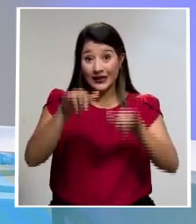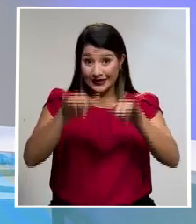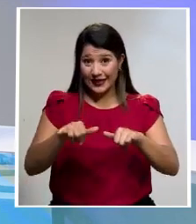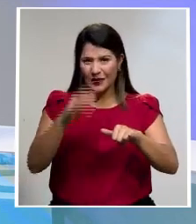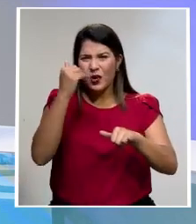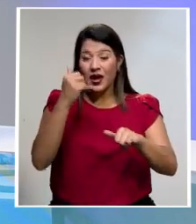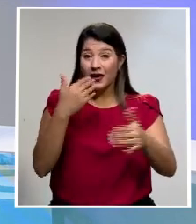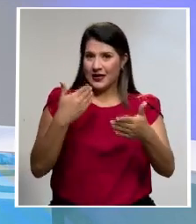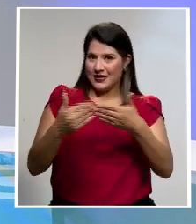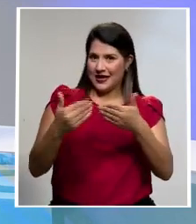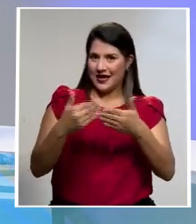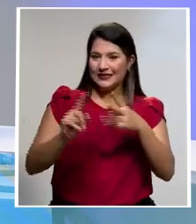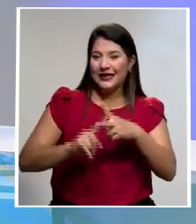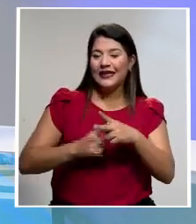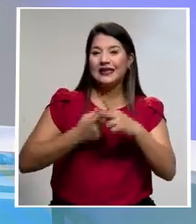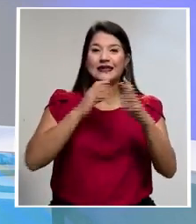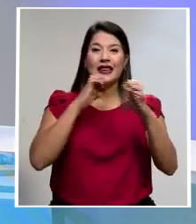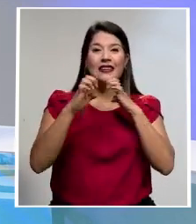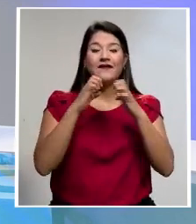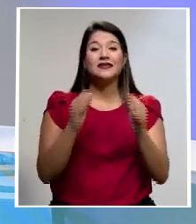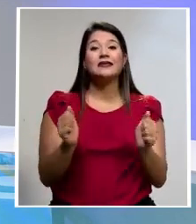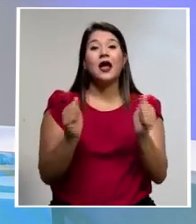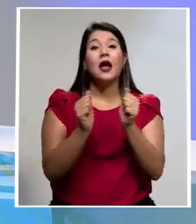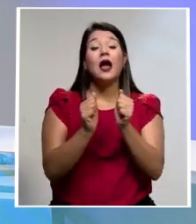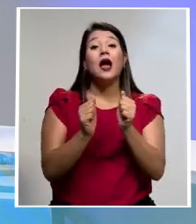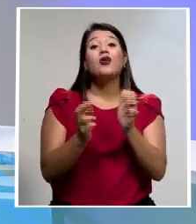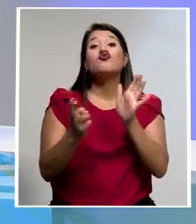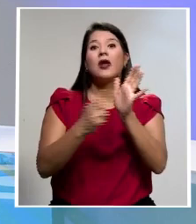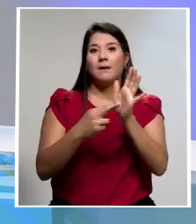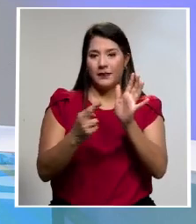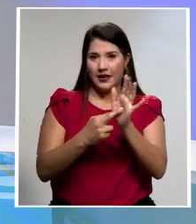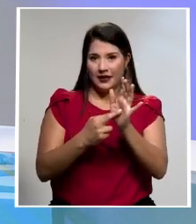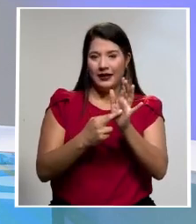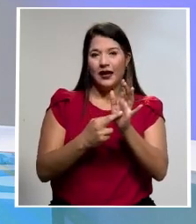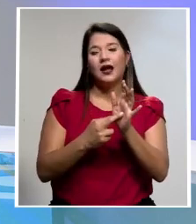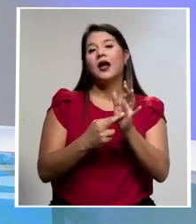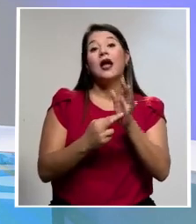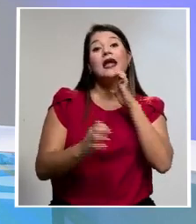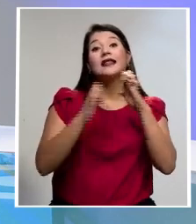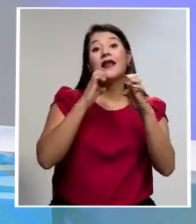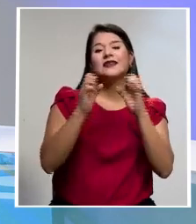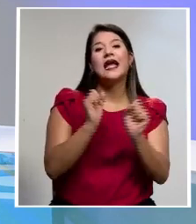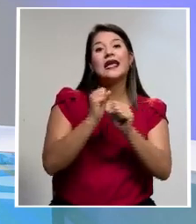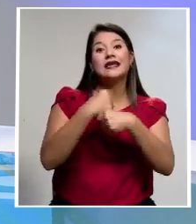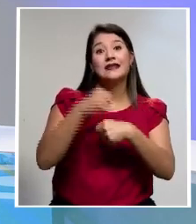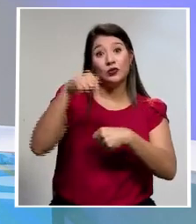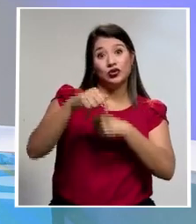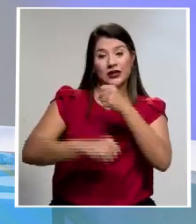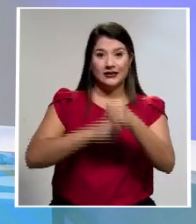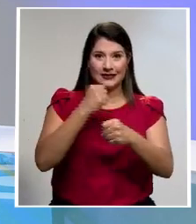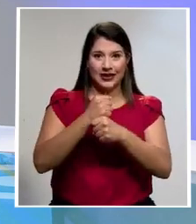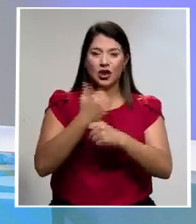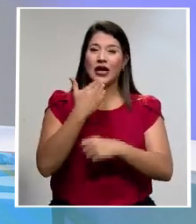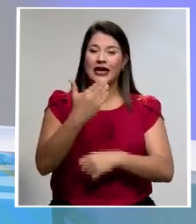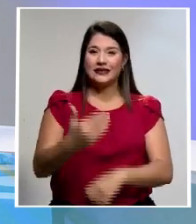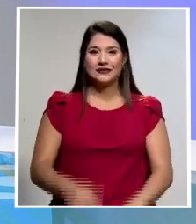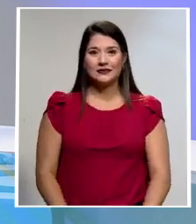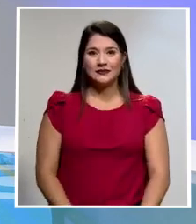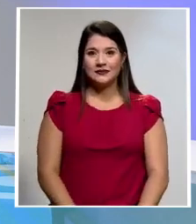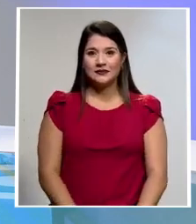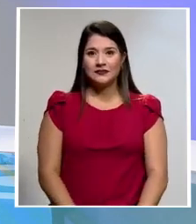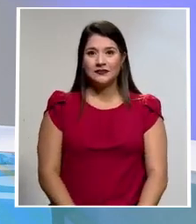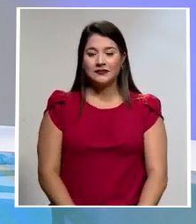unos minutos vamos a tener la repetición de una de las entrevistas que hicimos este año. Gracias.